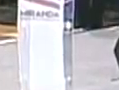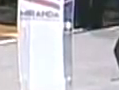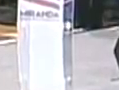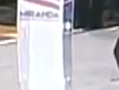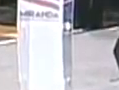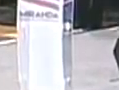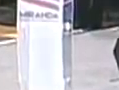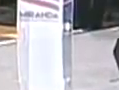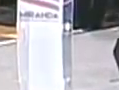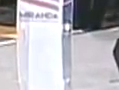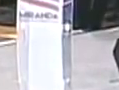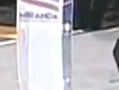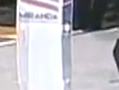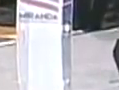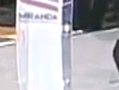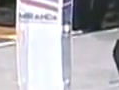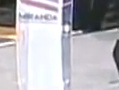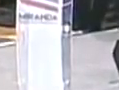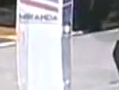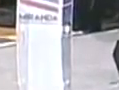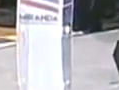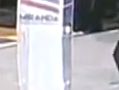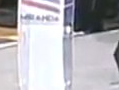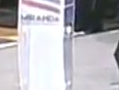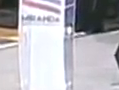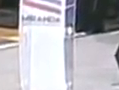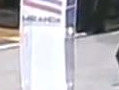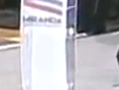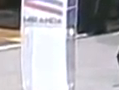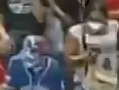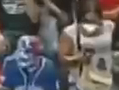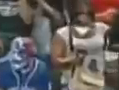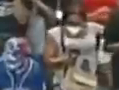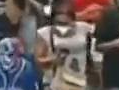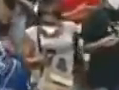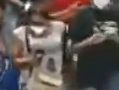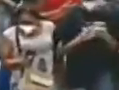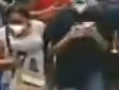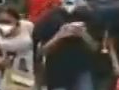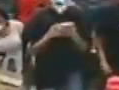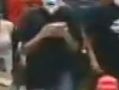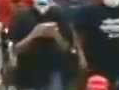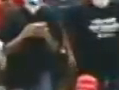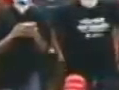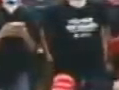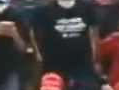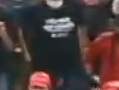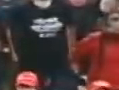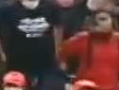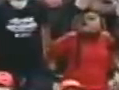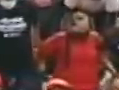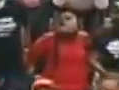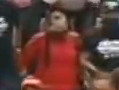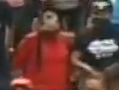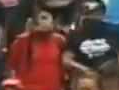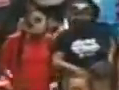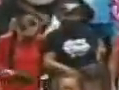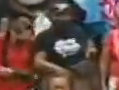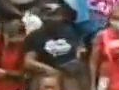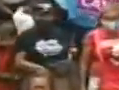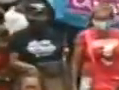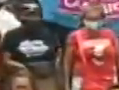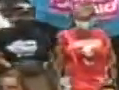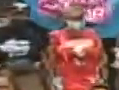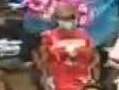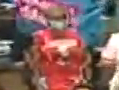2021-2025. Tienen ustedes el ambiente de quienes están presentes en este lugar, cargado también de la